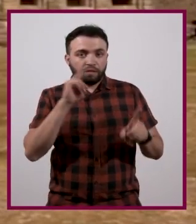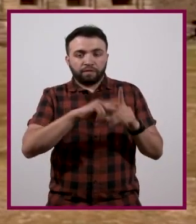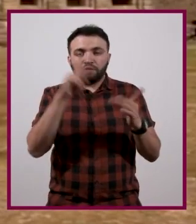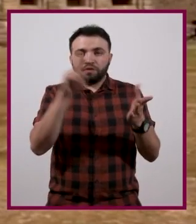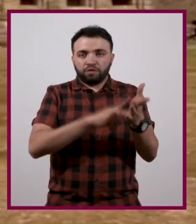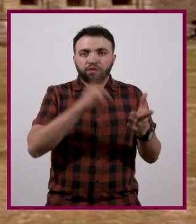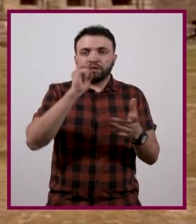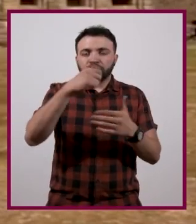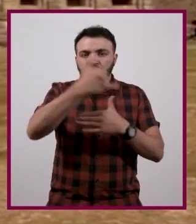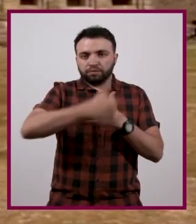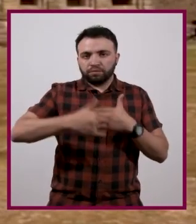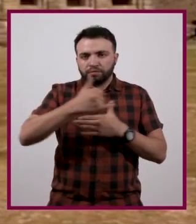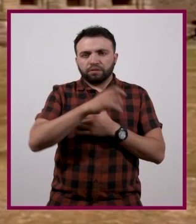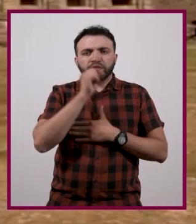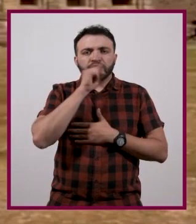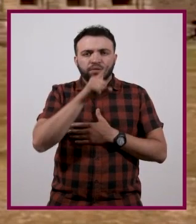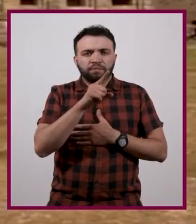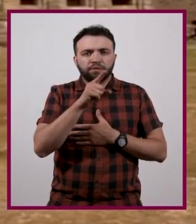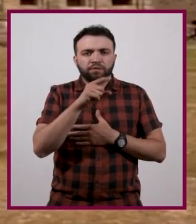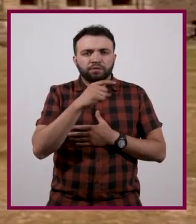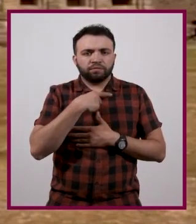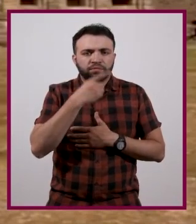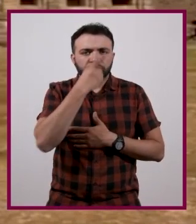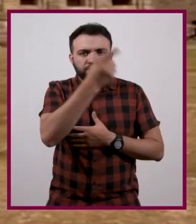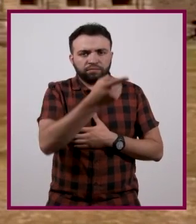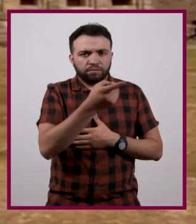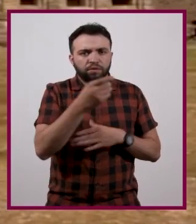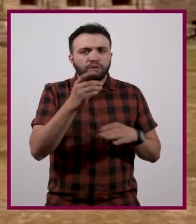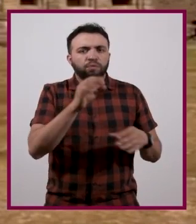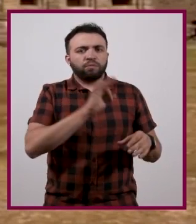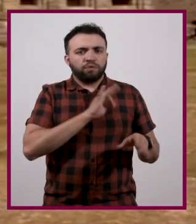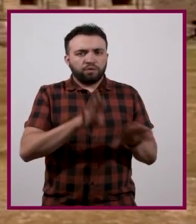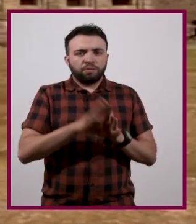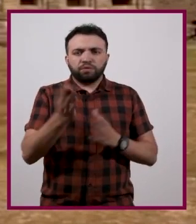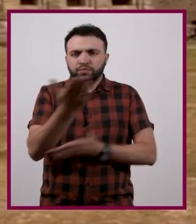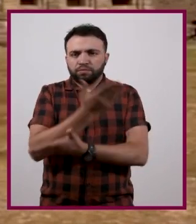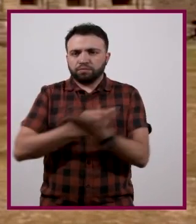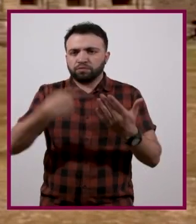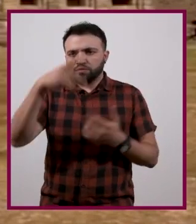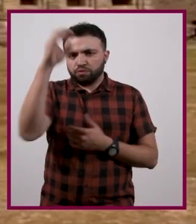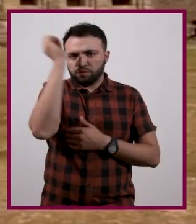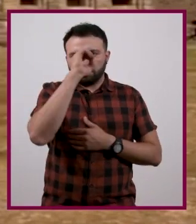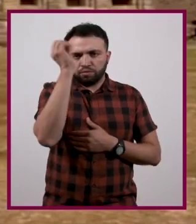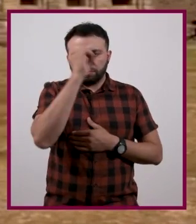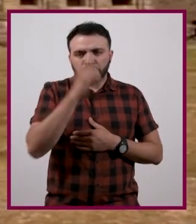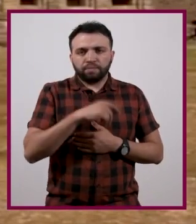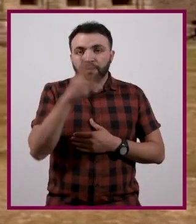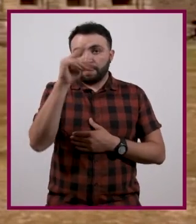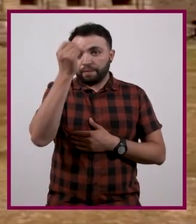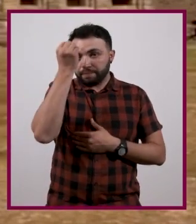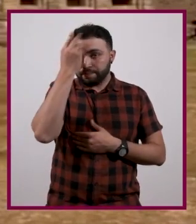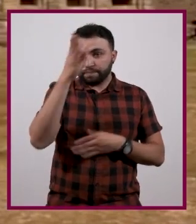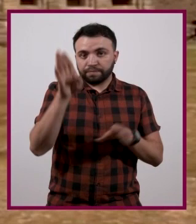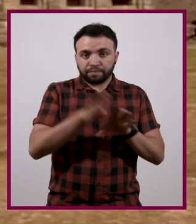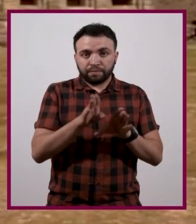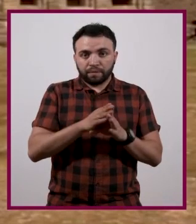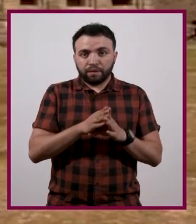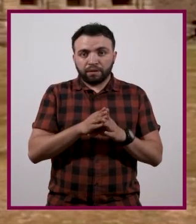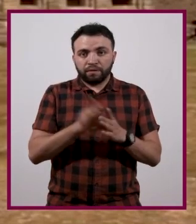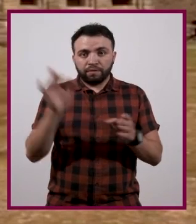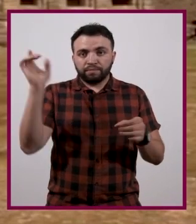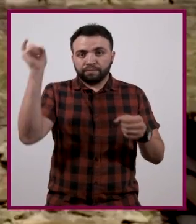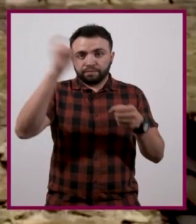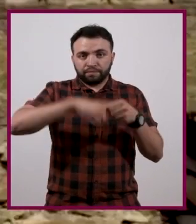en nuestro canal de YouTube. Y también, recomendarlo. Compártanos sus opiniones y comentarios. Y no olviden unirse a la comunidad de Jóvenes en Casa